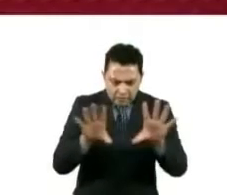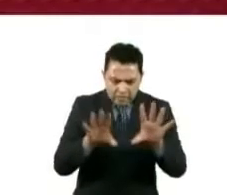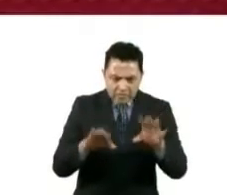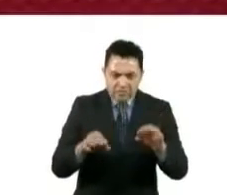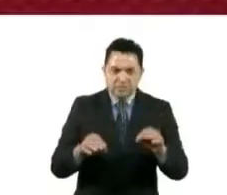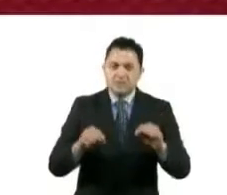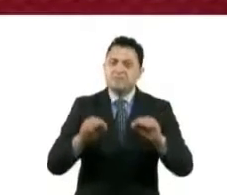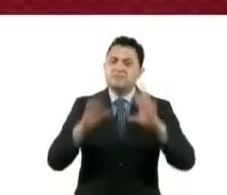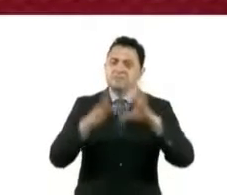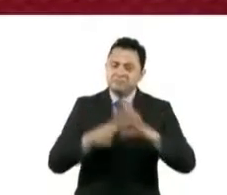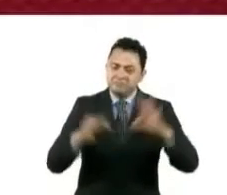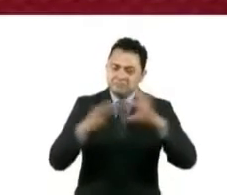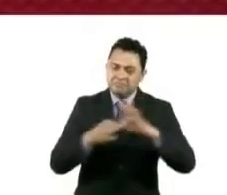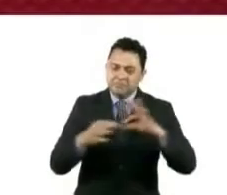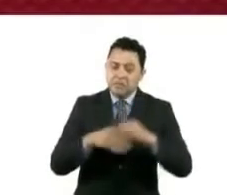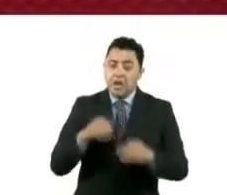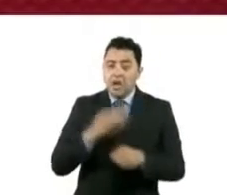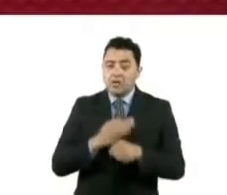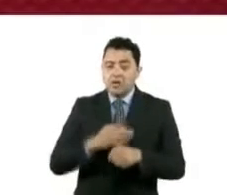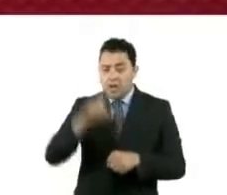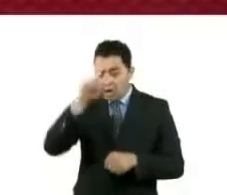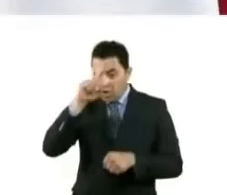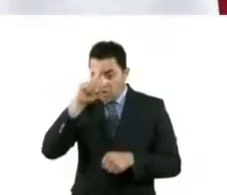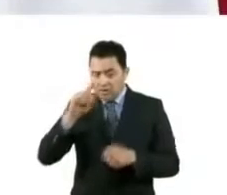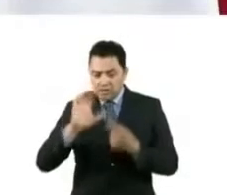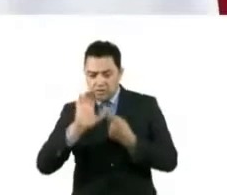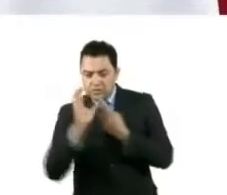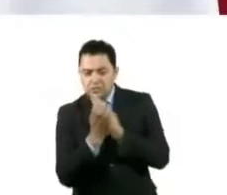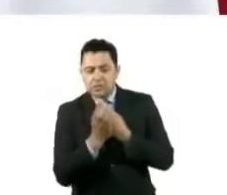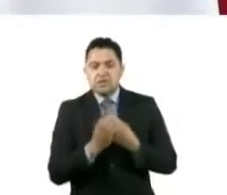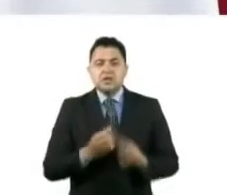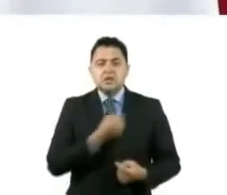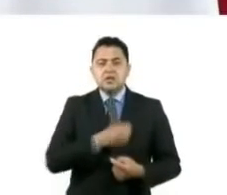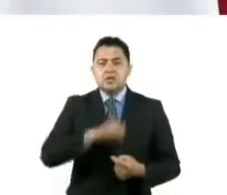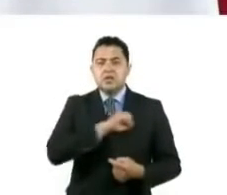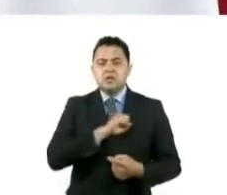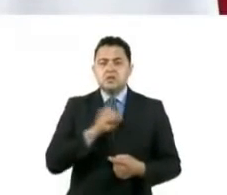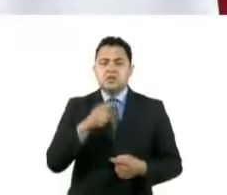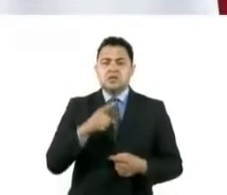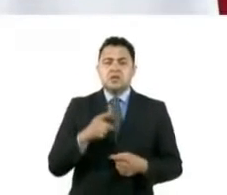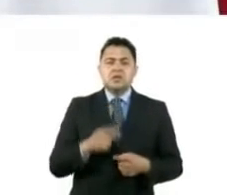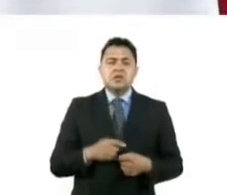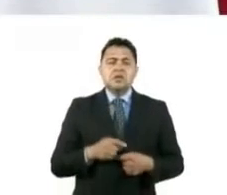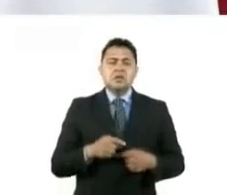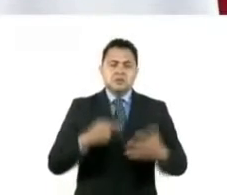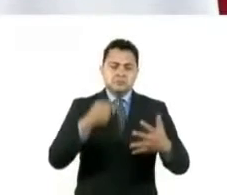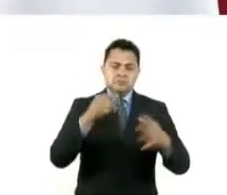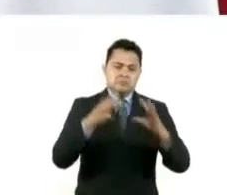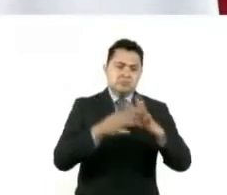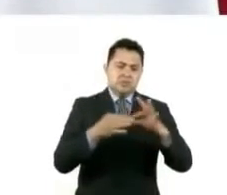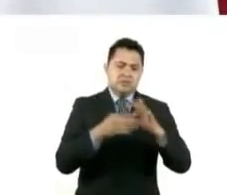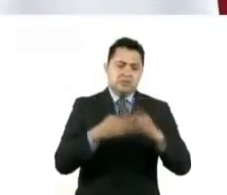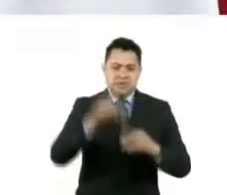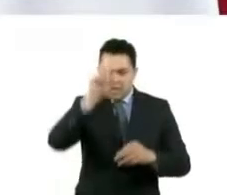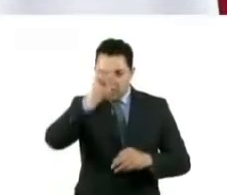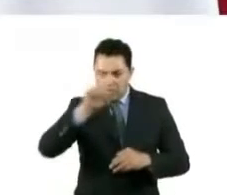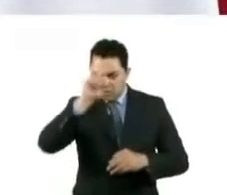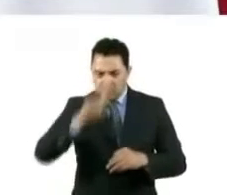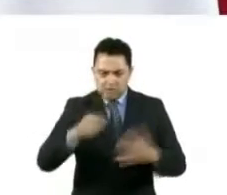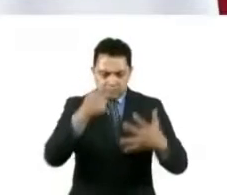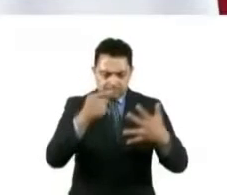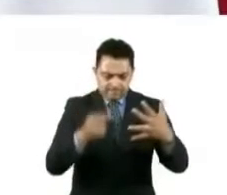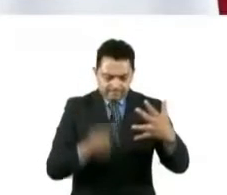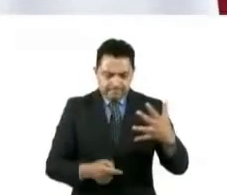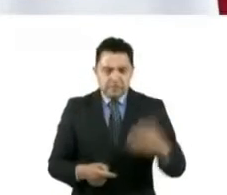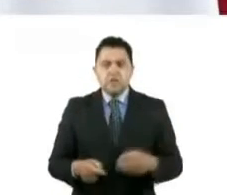acuerdo del Consejo de Salud de la Ciudad de México, que hace las siguientes recomendaciones generales sobre el uso de cubrebocas